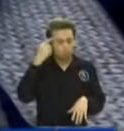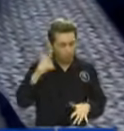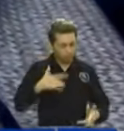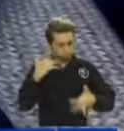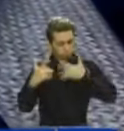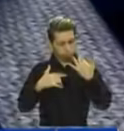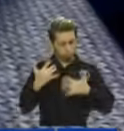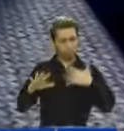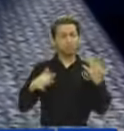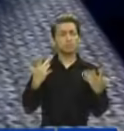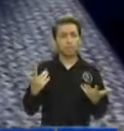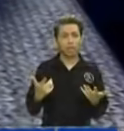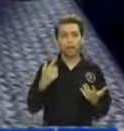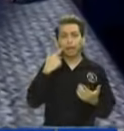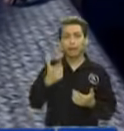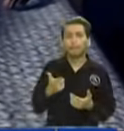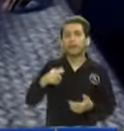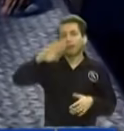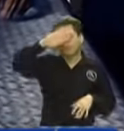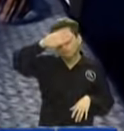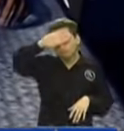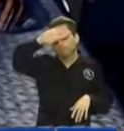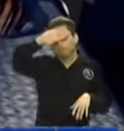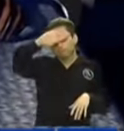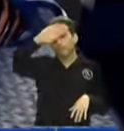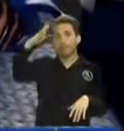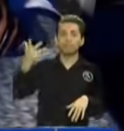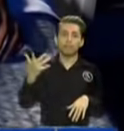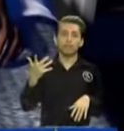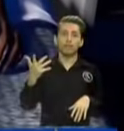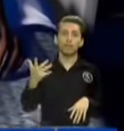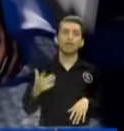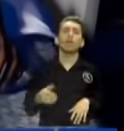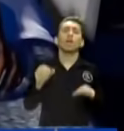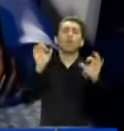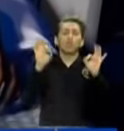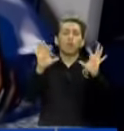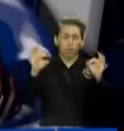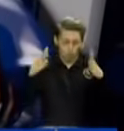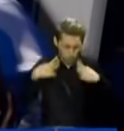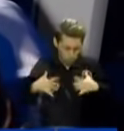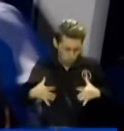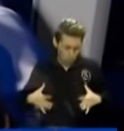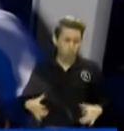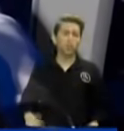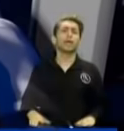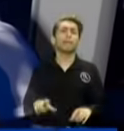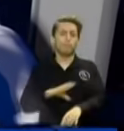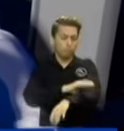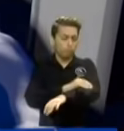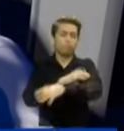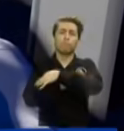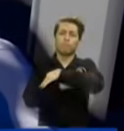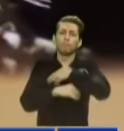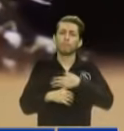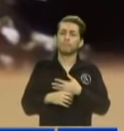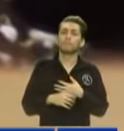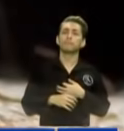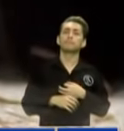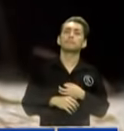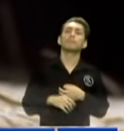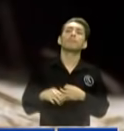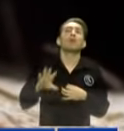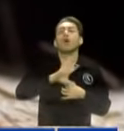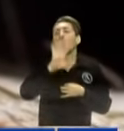grave es un cuadro febril con una erupción cutánea y dolores musculares, entre otros síntomas. En el caso del dengue a nivel general,